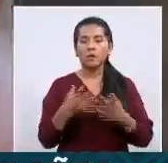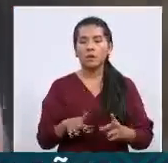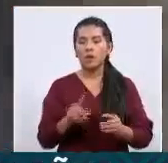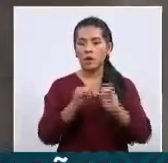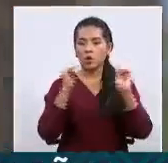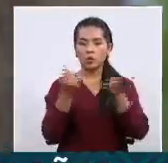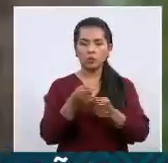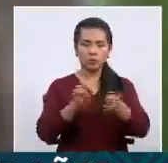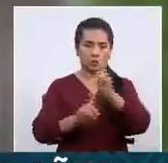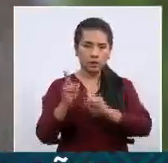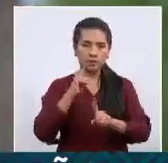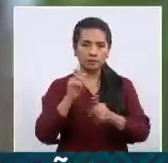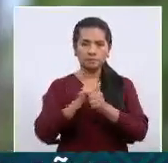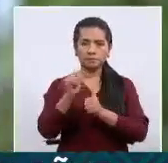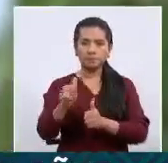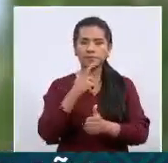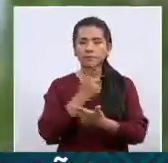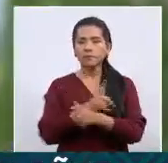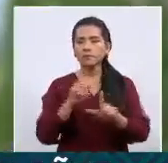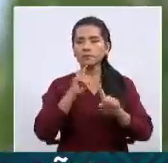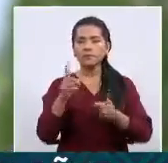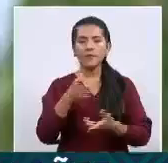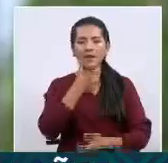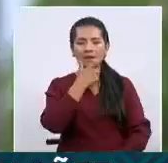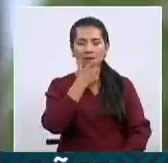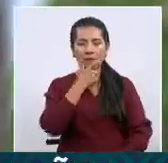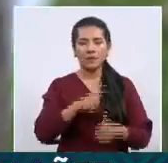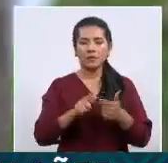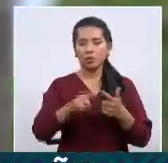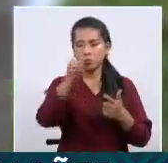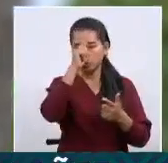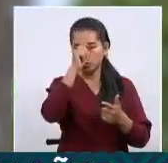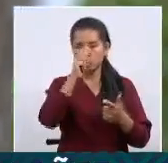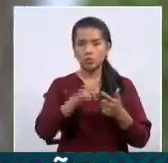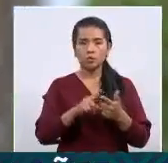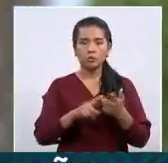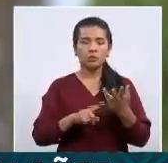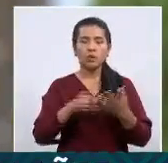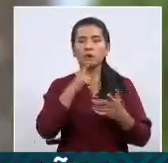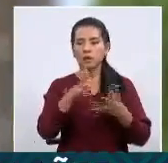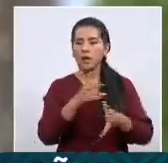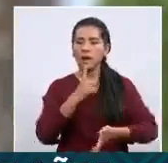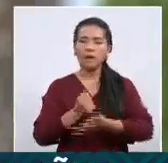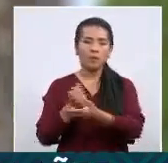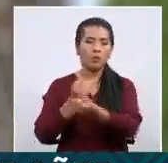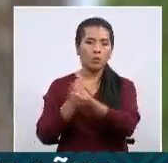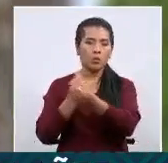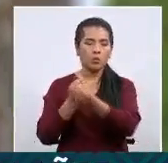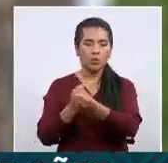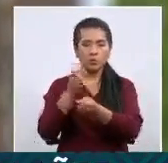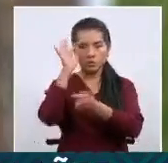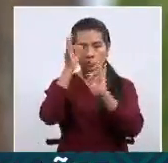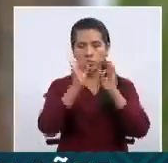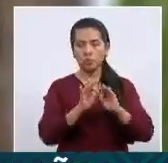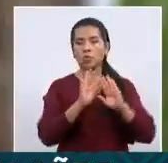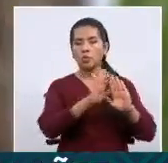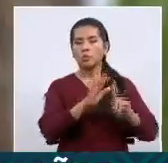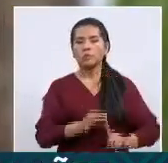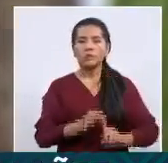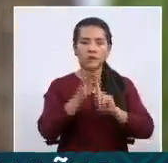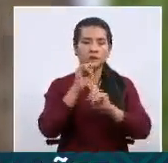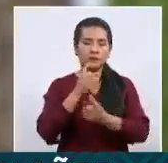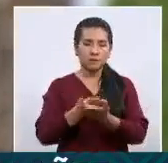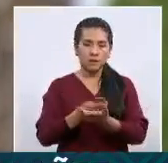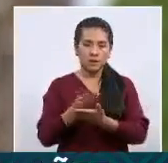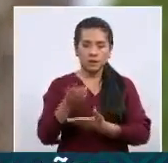quedaron, que están quedando impunes, ¿no? Camacho, Tuto Quiroga, ellos han sido parte del golpe de Estado, ellos han sido financiadores,